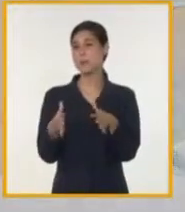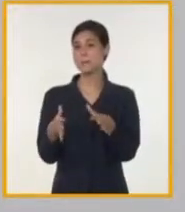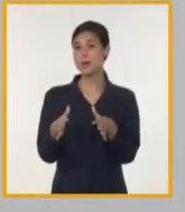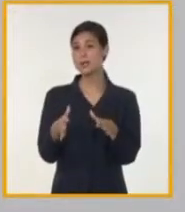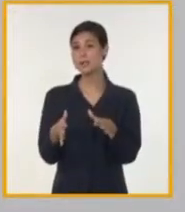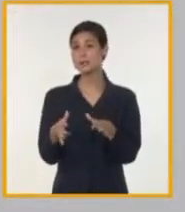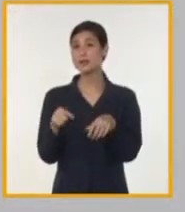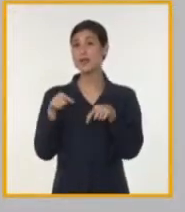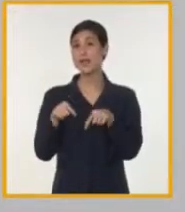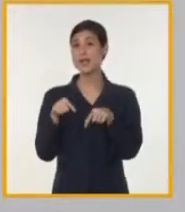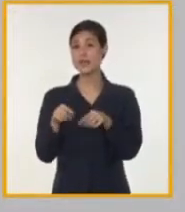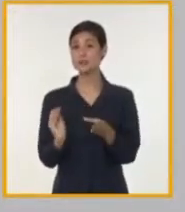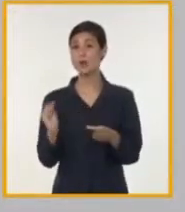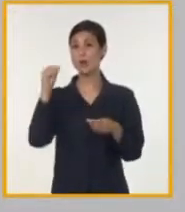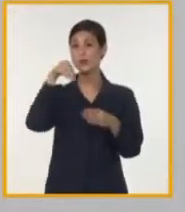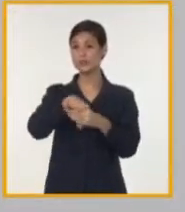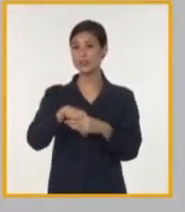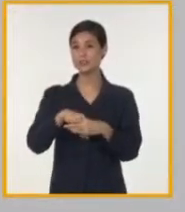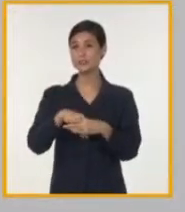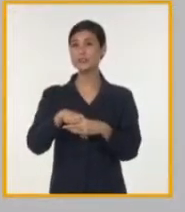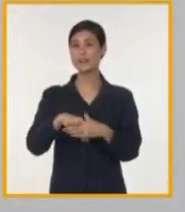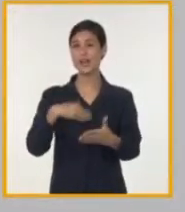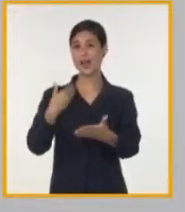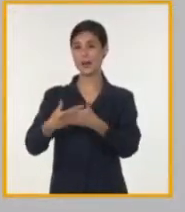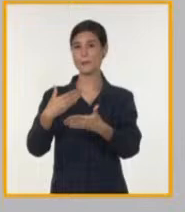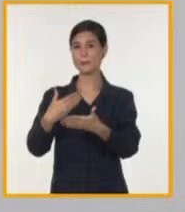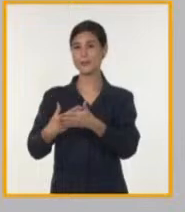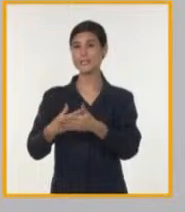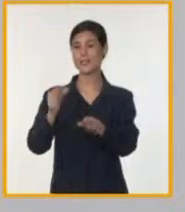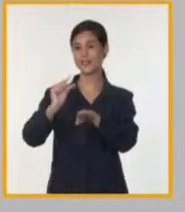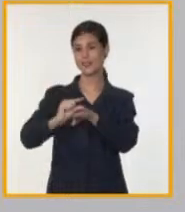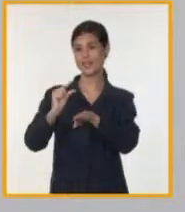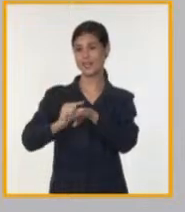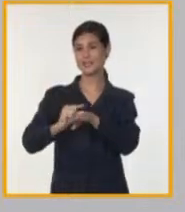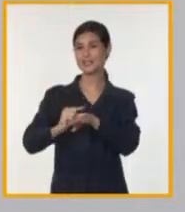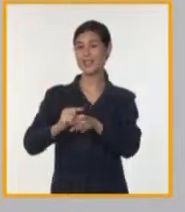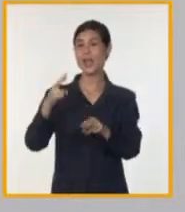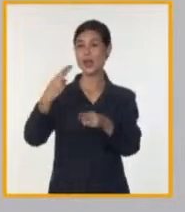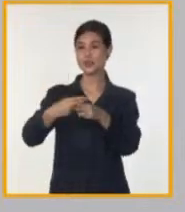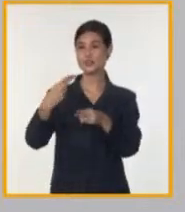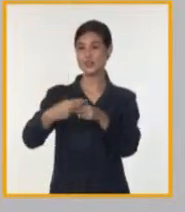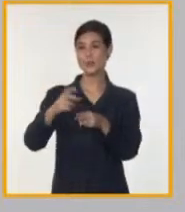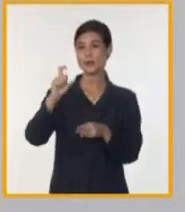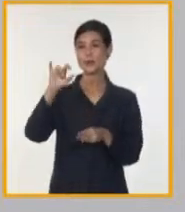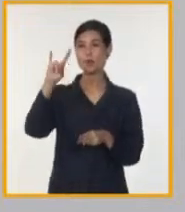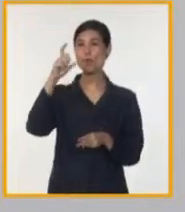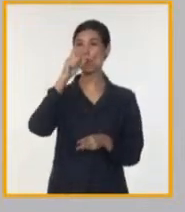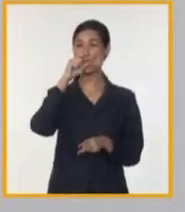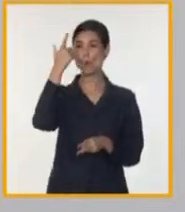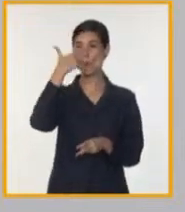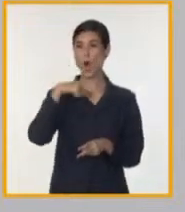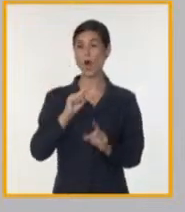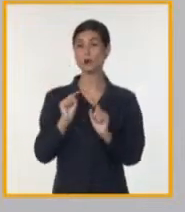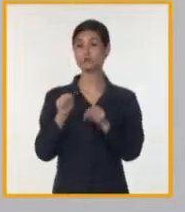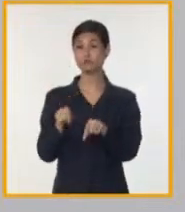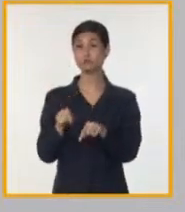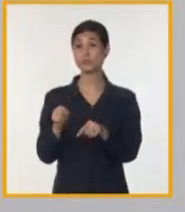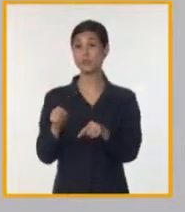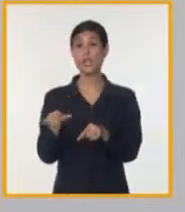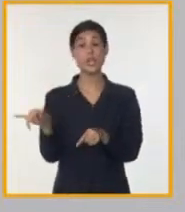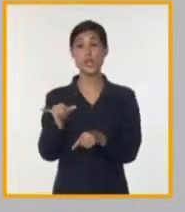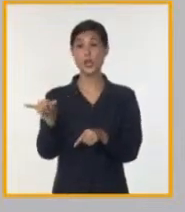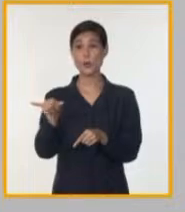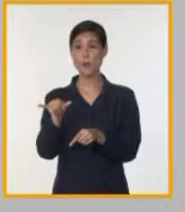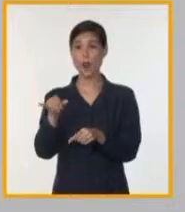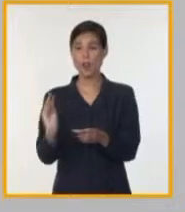integró a la empresa Taxi Cuba. A esta empresa también se le unió las gacelas cuando llegaron y los